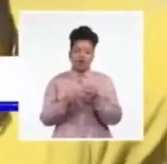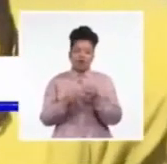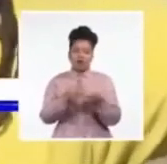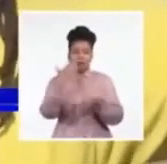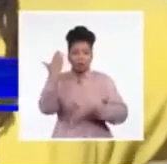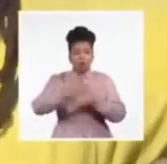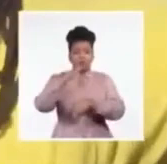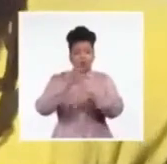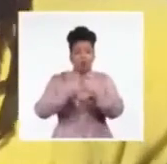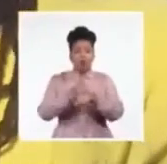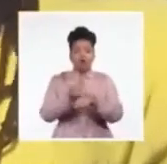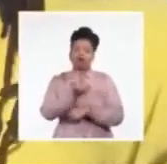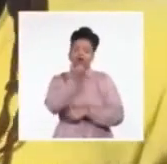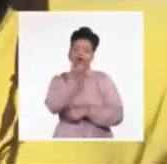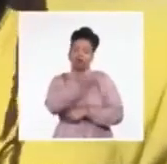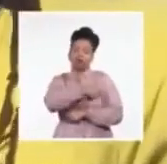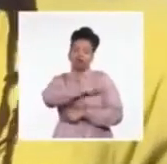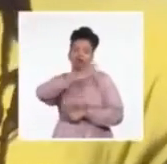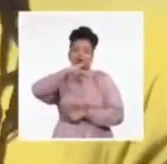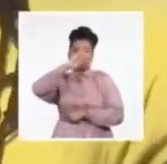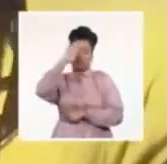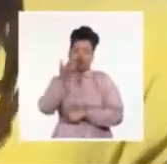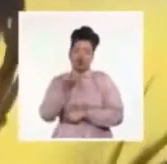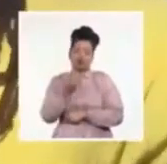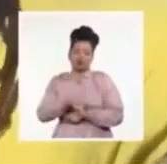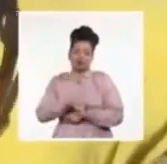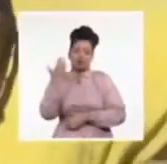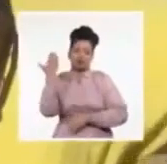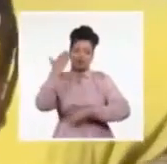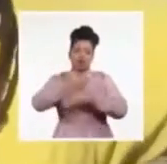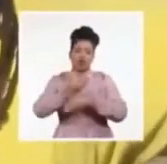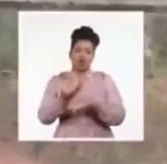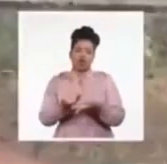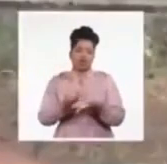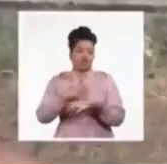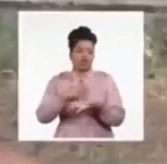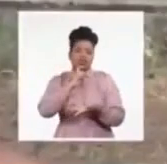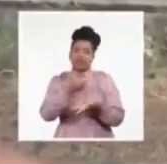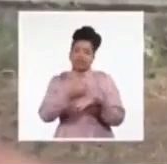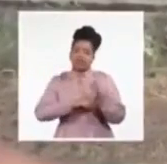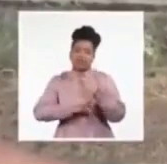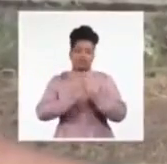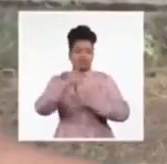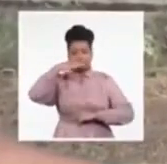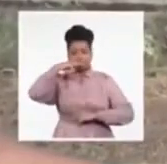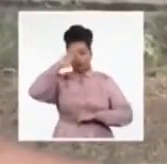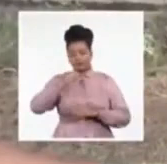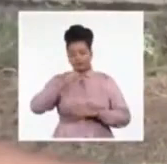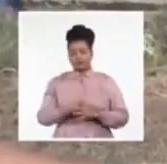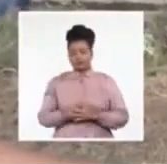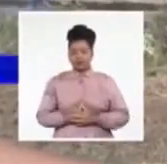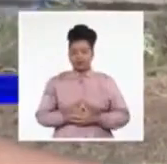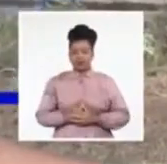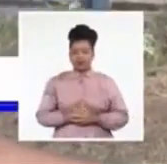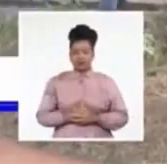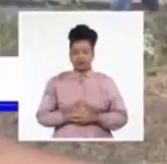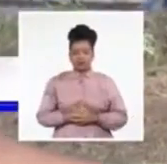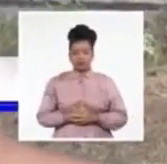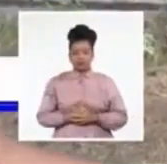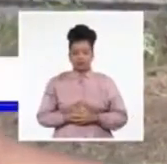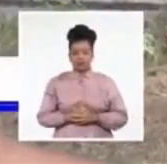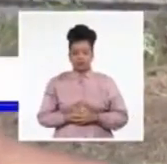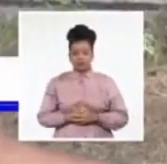a la gente, ha afectado y lo han puesto límite a la gente cubana. Hemos visitado una variedad de lugares,